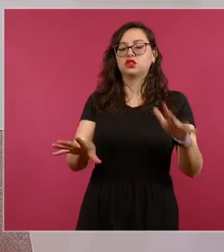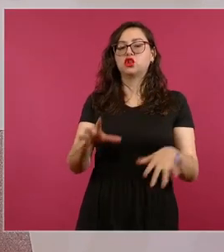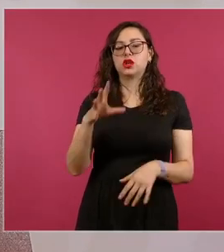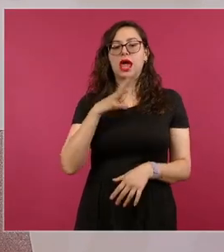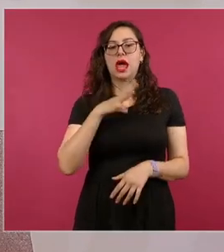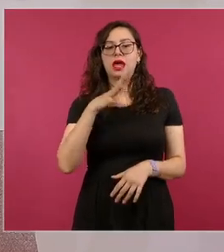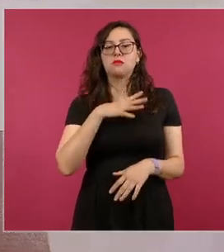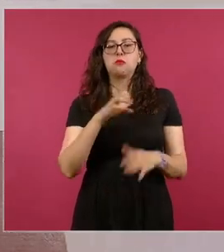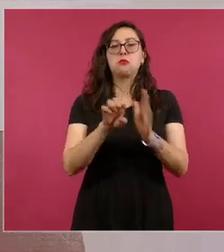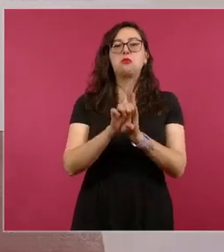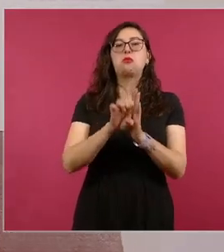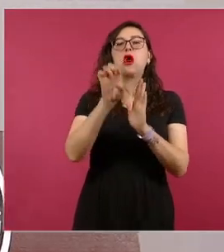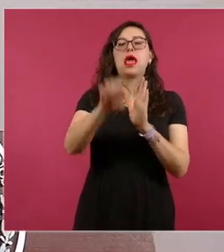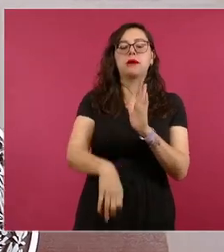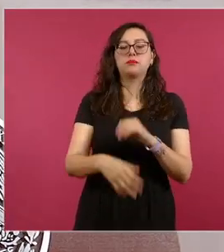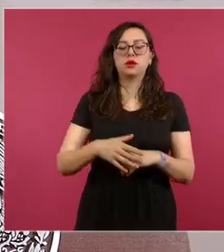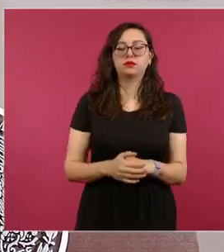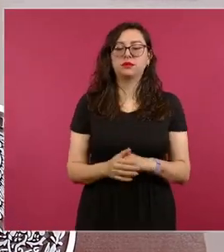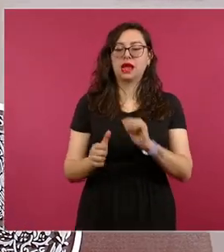puedan